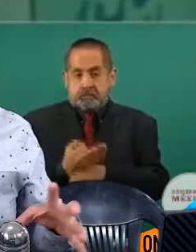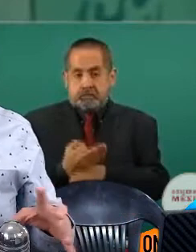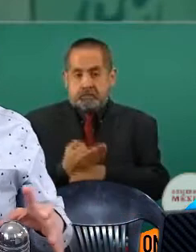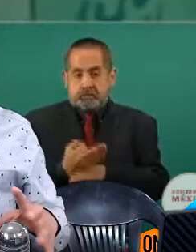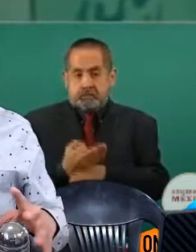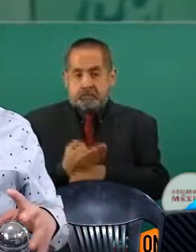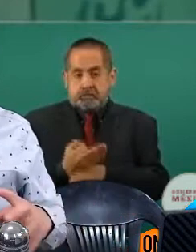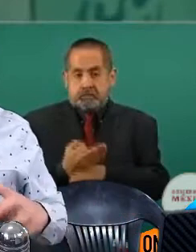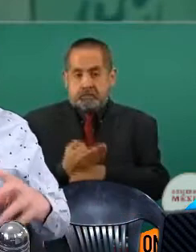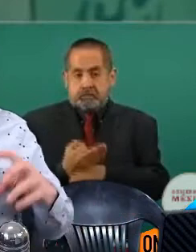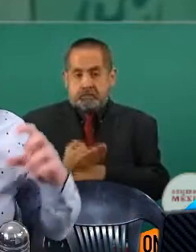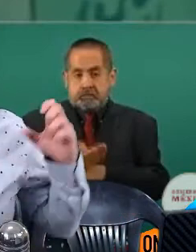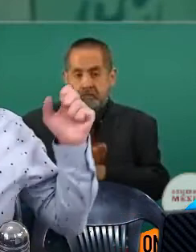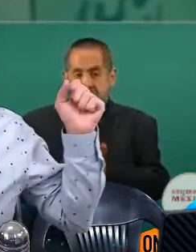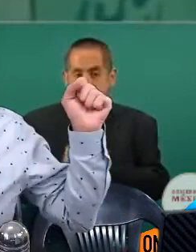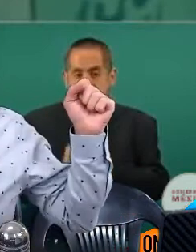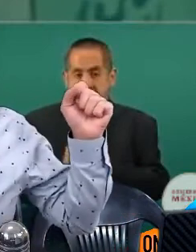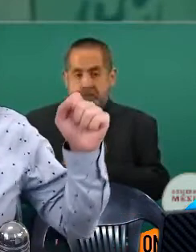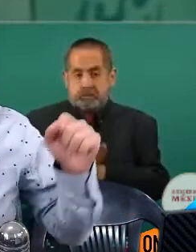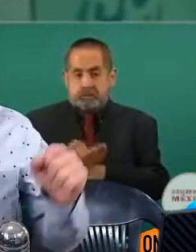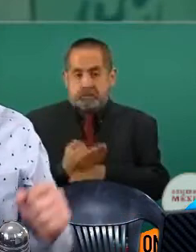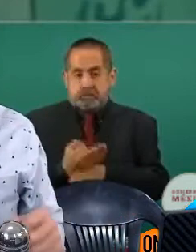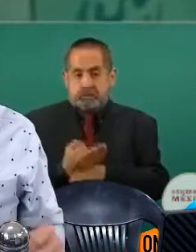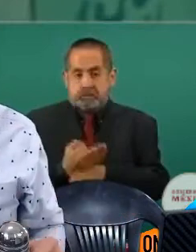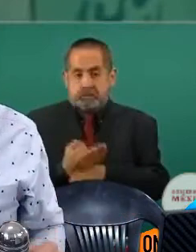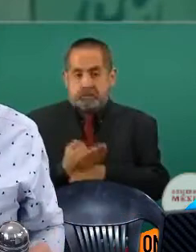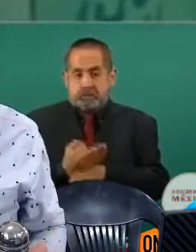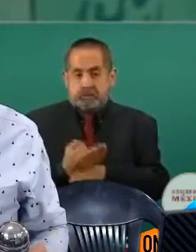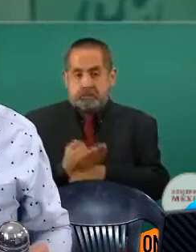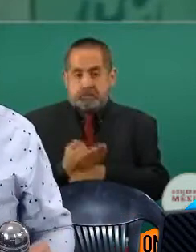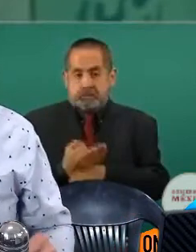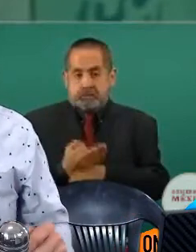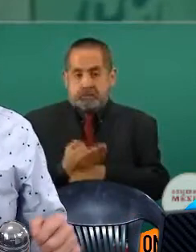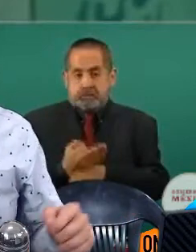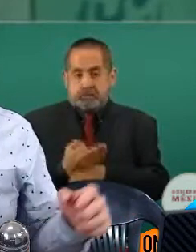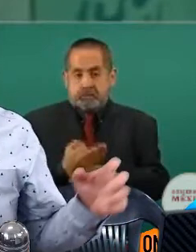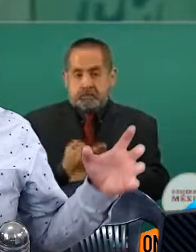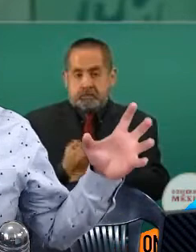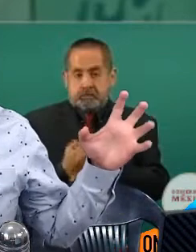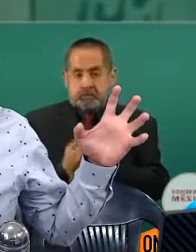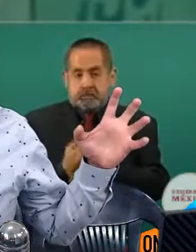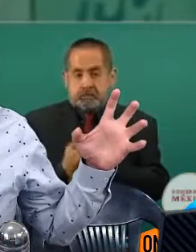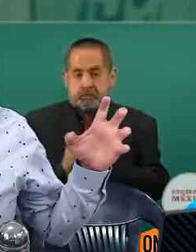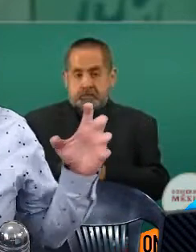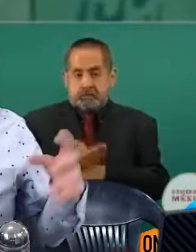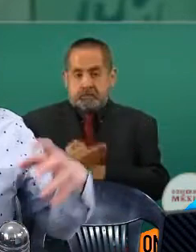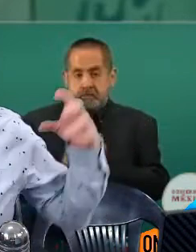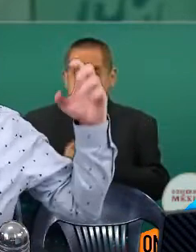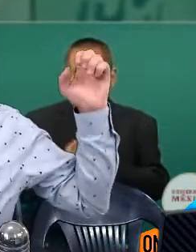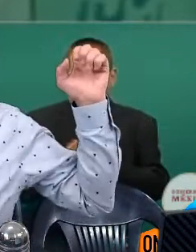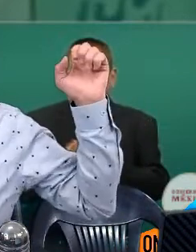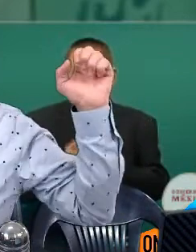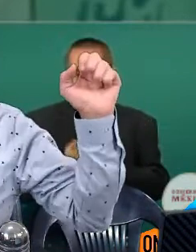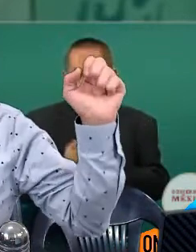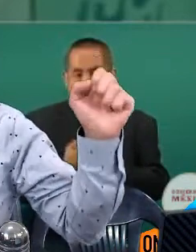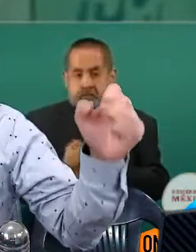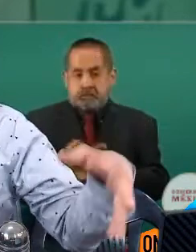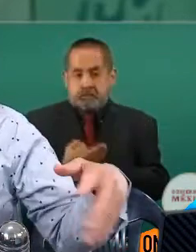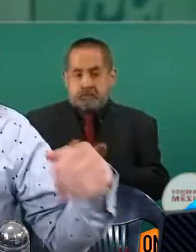consiguiendo que a la reina de belleza, que al payaso,